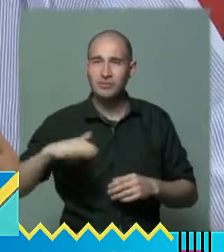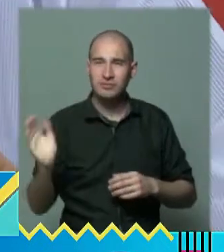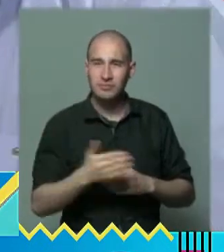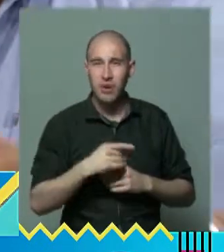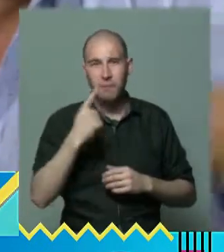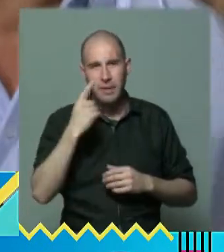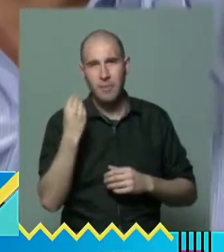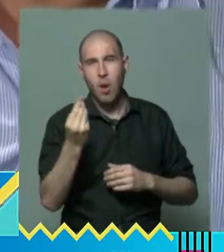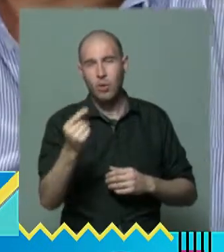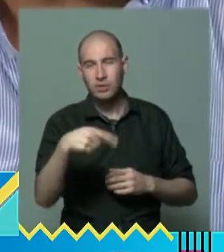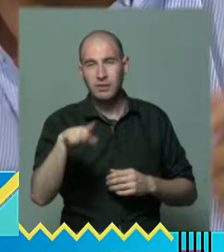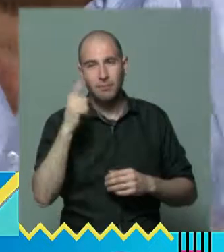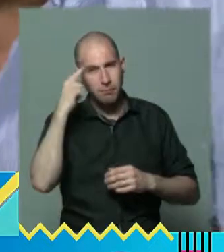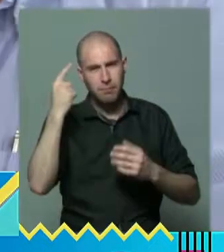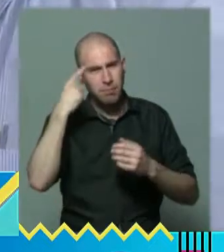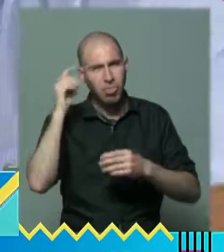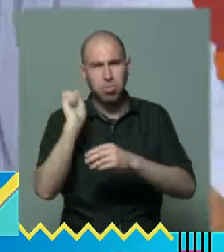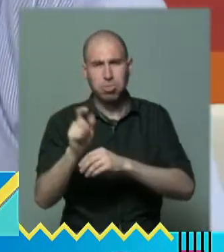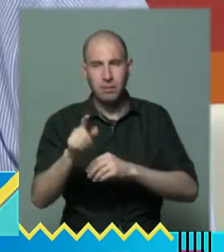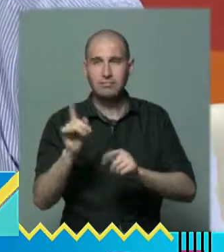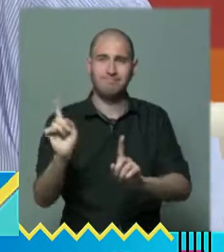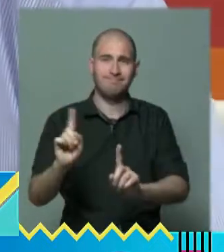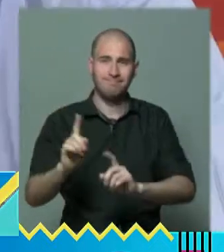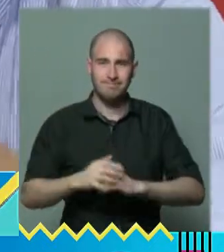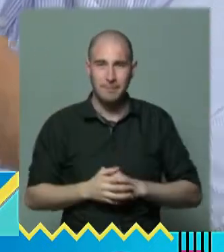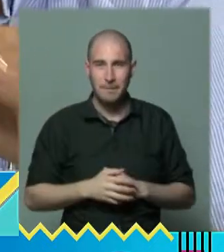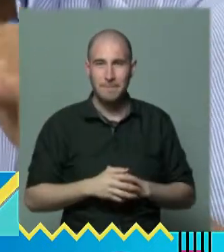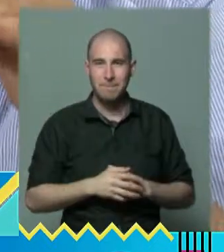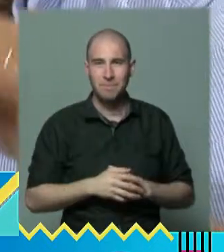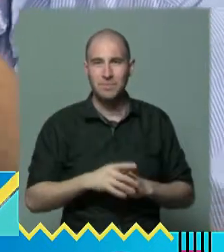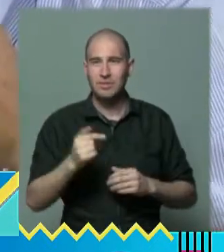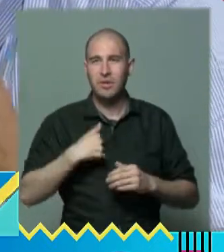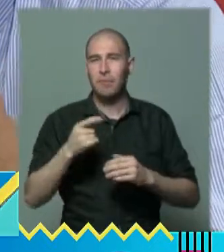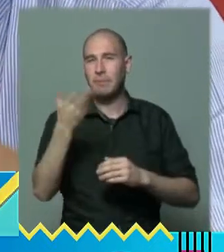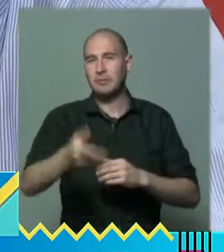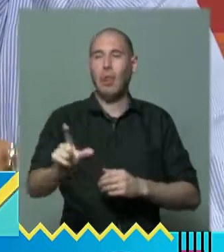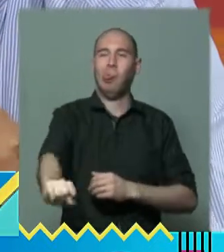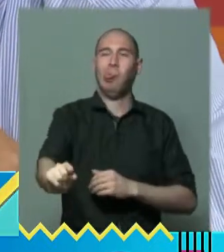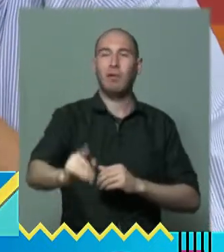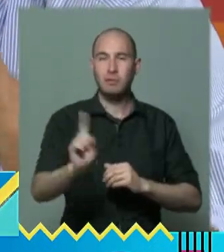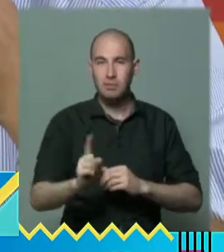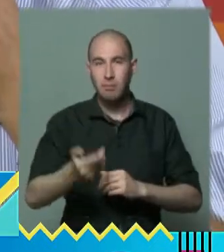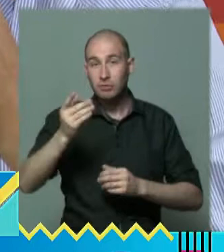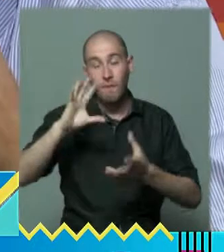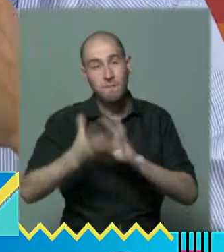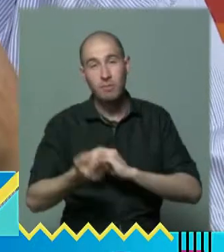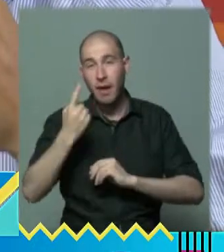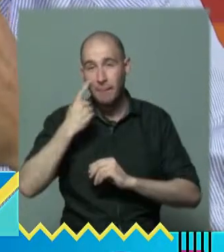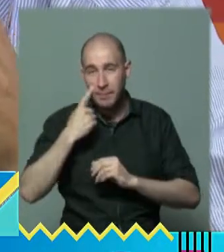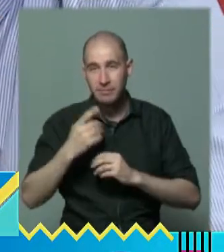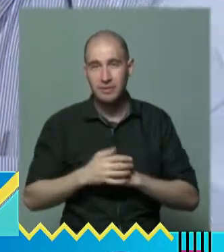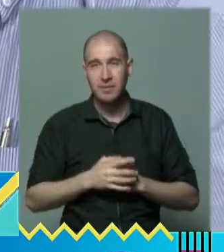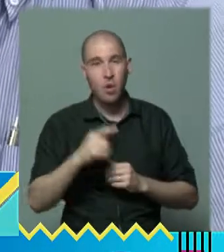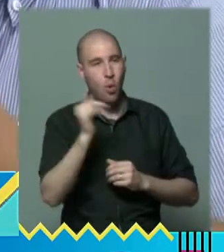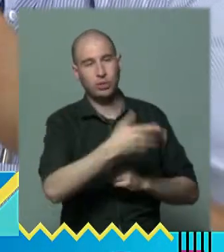vivos son ustedes que no dicen tienes que pensar tal cosa. Miren, no es así. No podemos subestimar a la gente. La gente tiene su forma de vivir, de ser y de